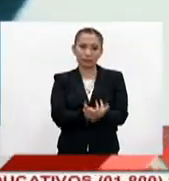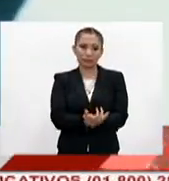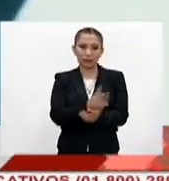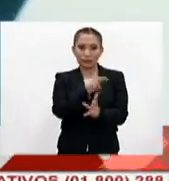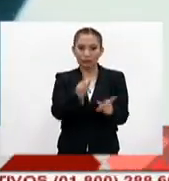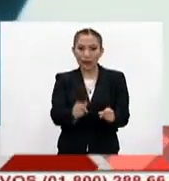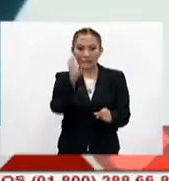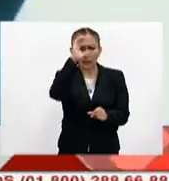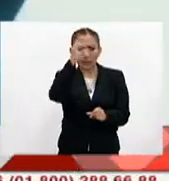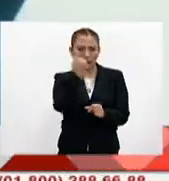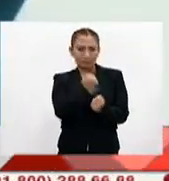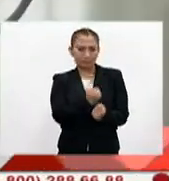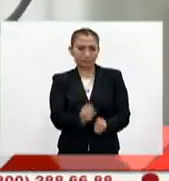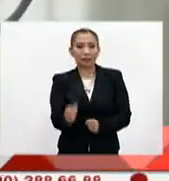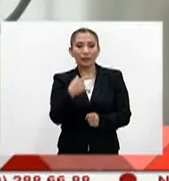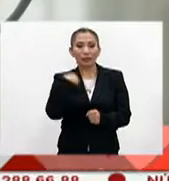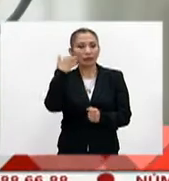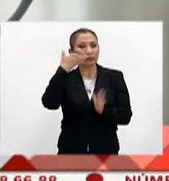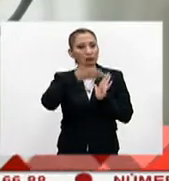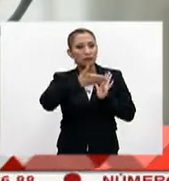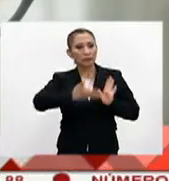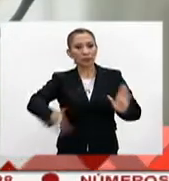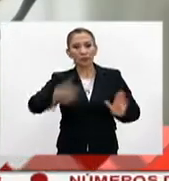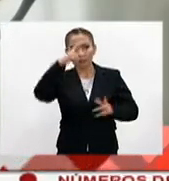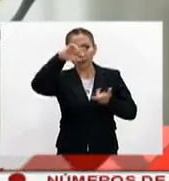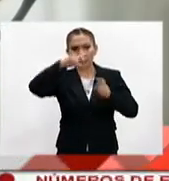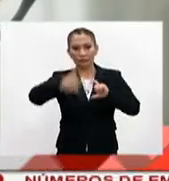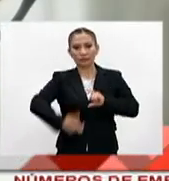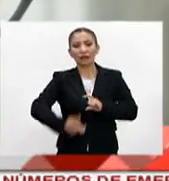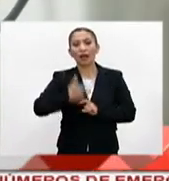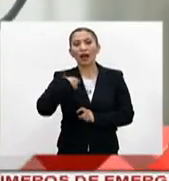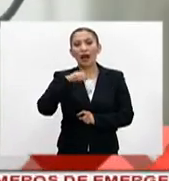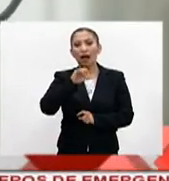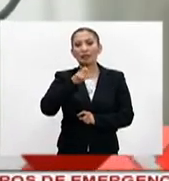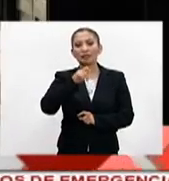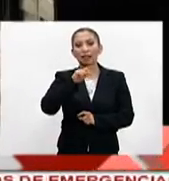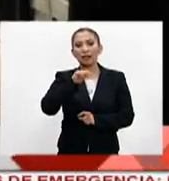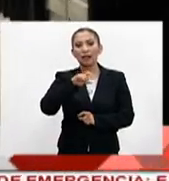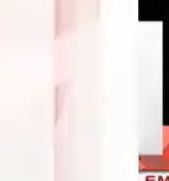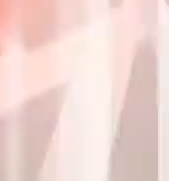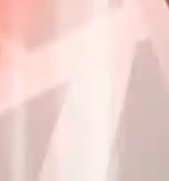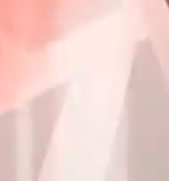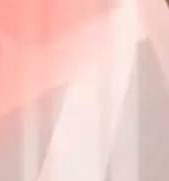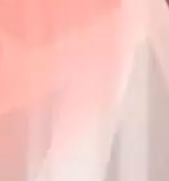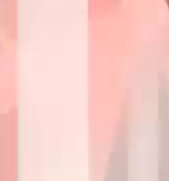el científico más brillante de los últimos tiempos. Para México al Día, Axel Meneses.